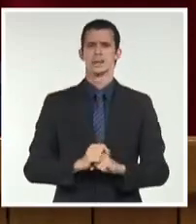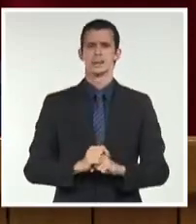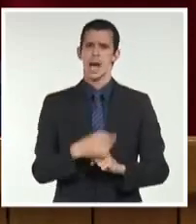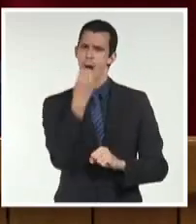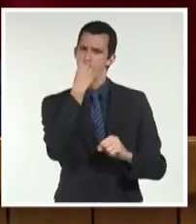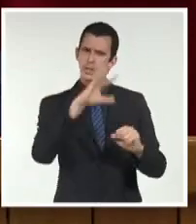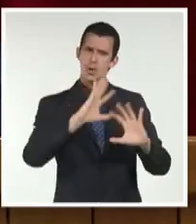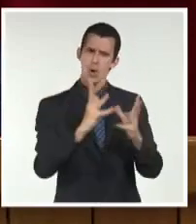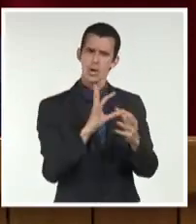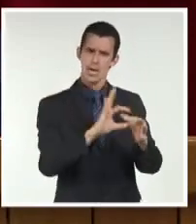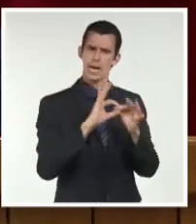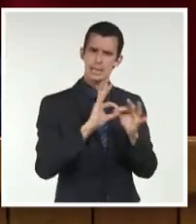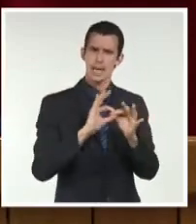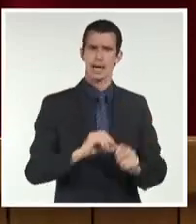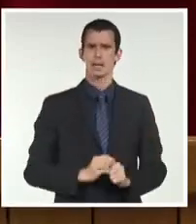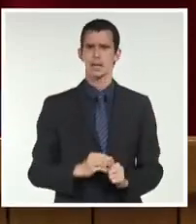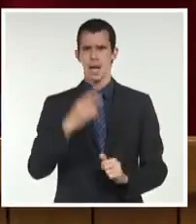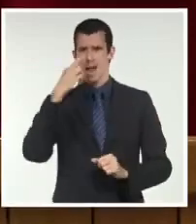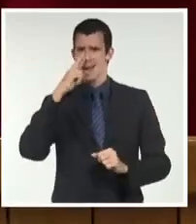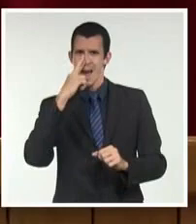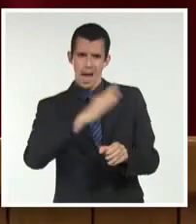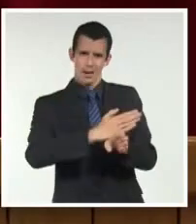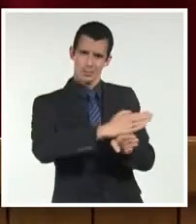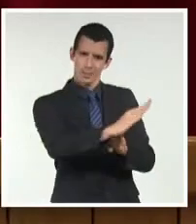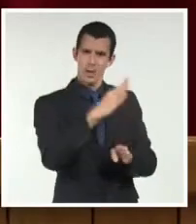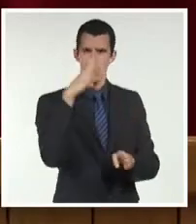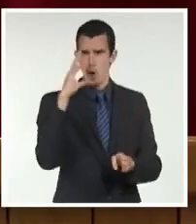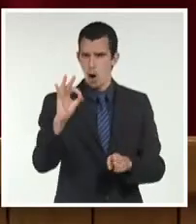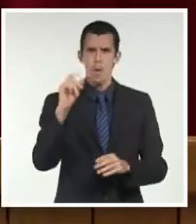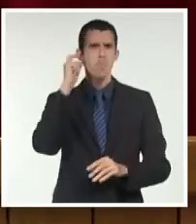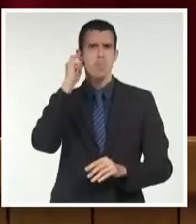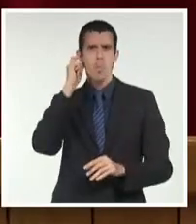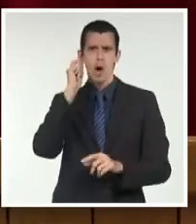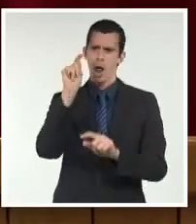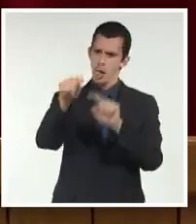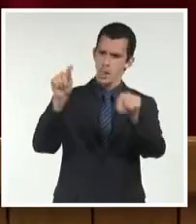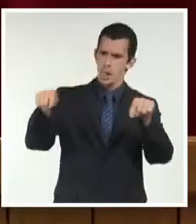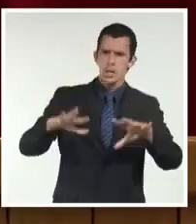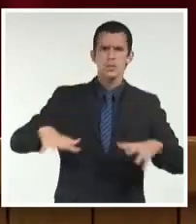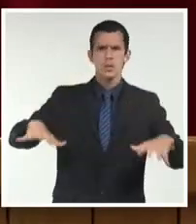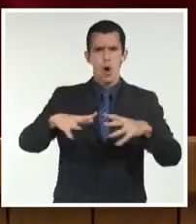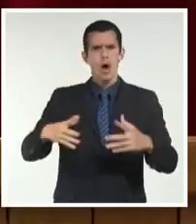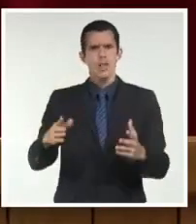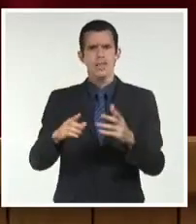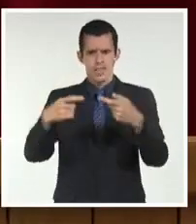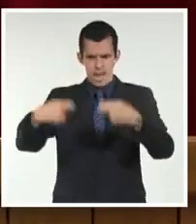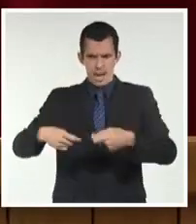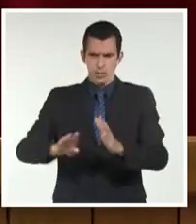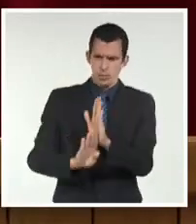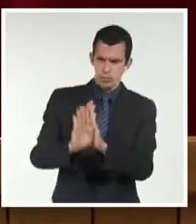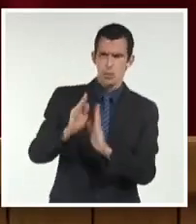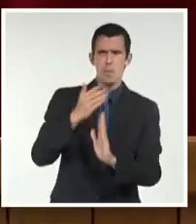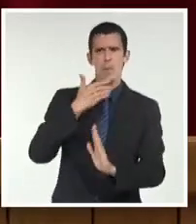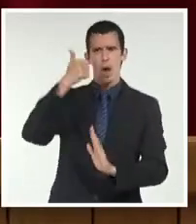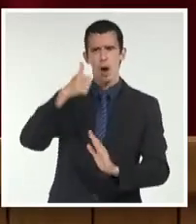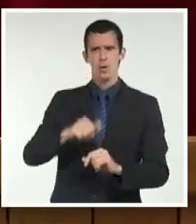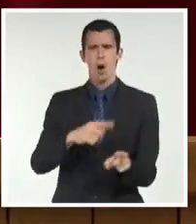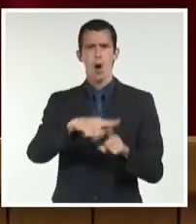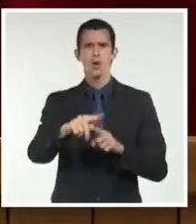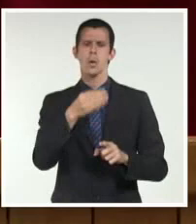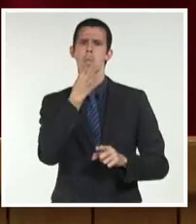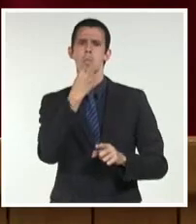la discriminación racial, las políticas para la juventud, los mecanismos de democracia y participación